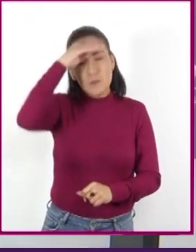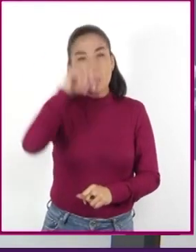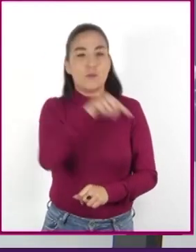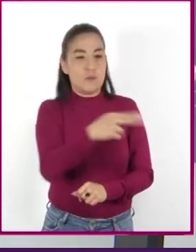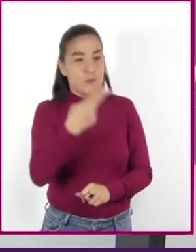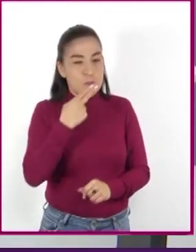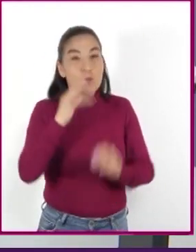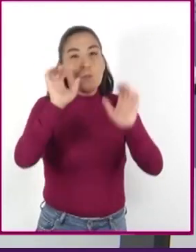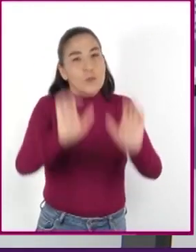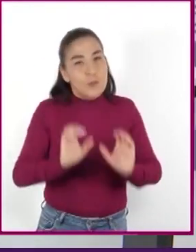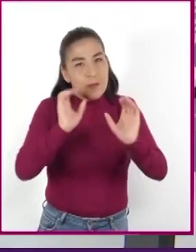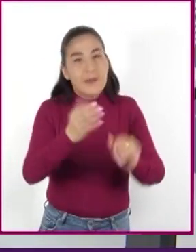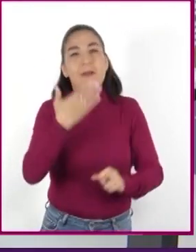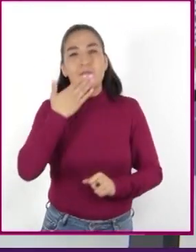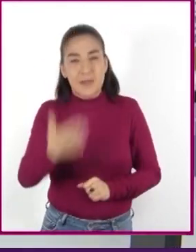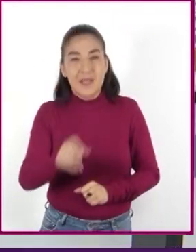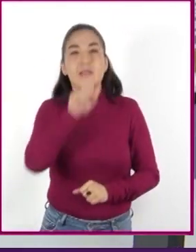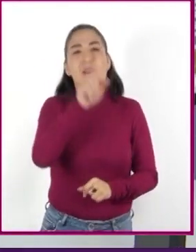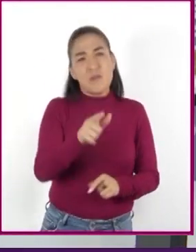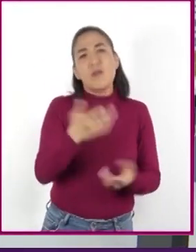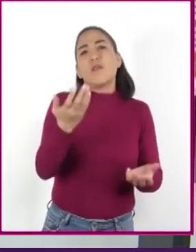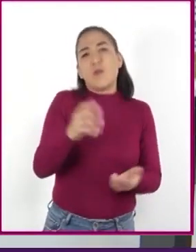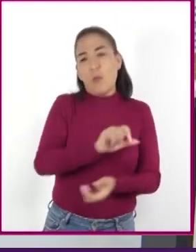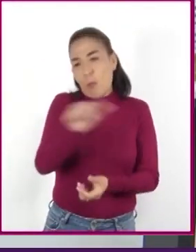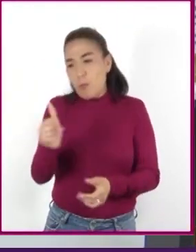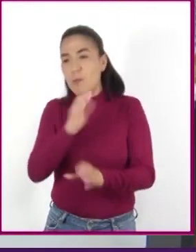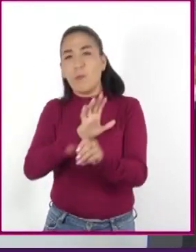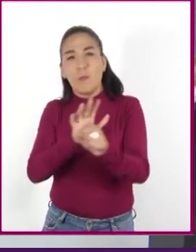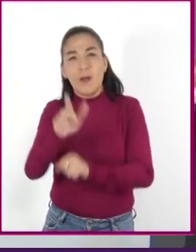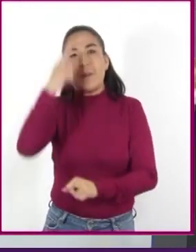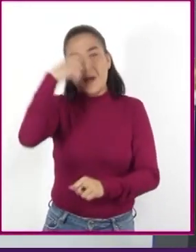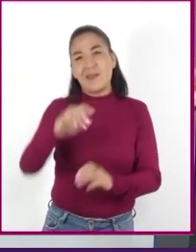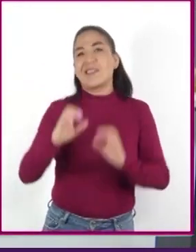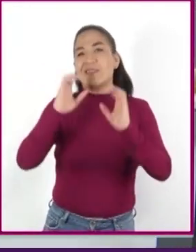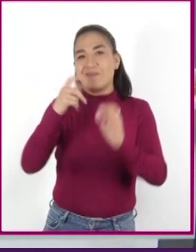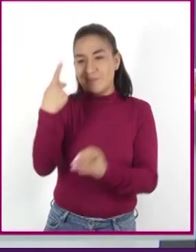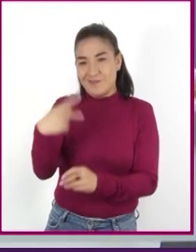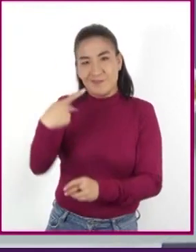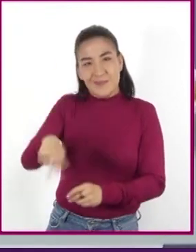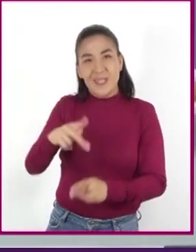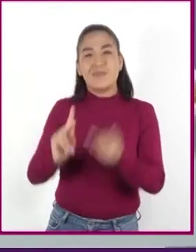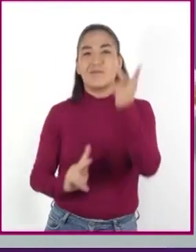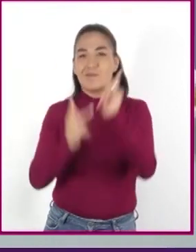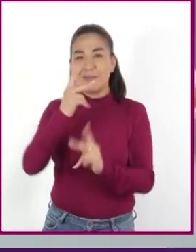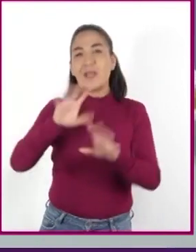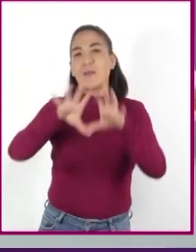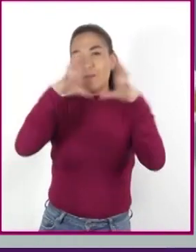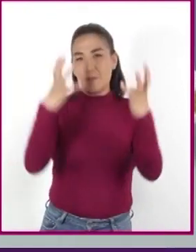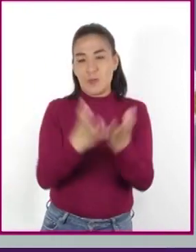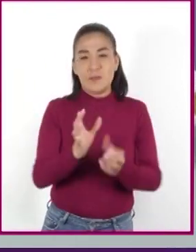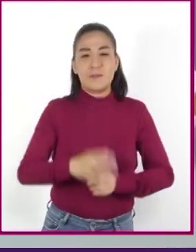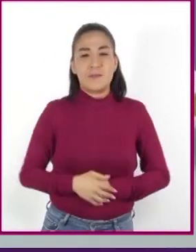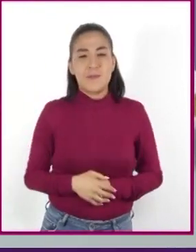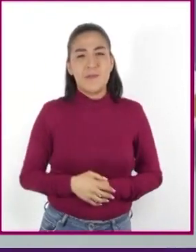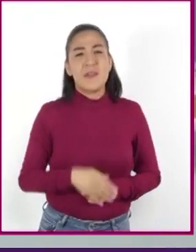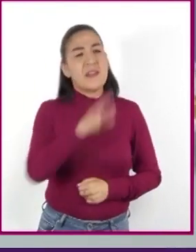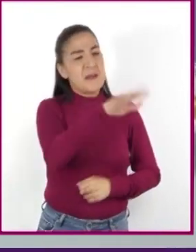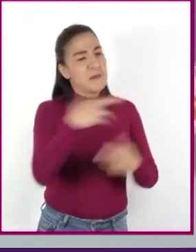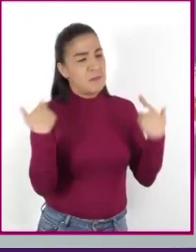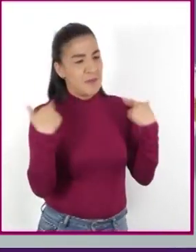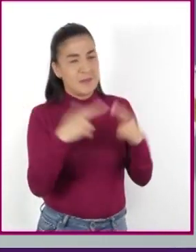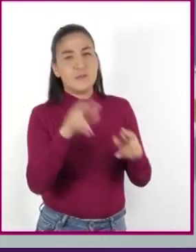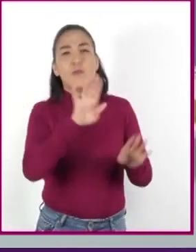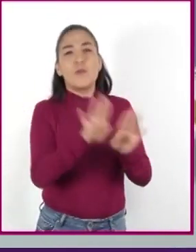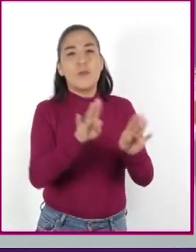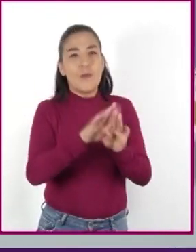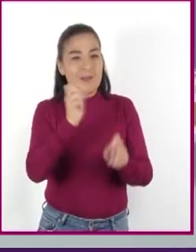uso y optar por alternativas que no afecten nuestro ambiente. Maestro, aunque las reacciones químicas están